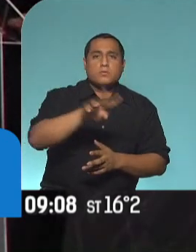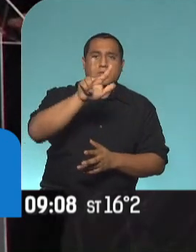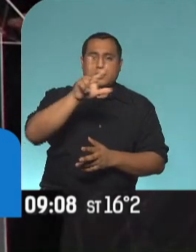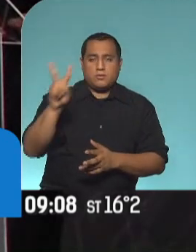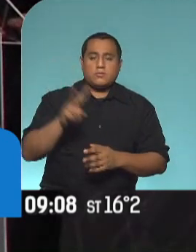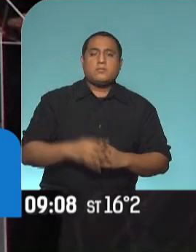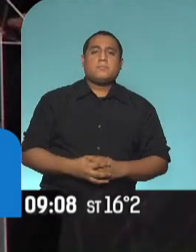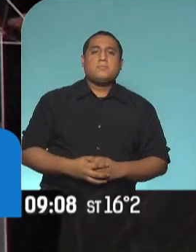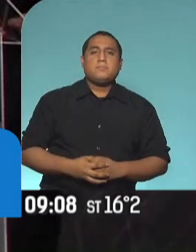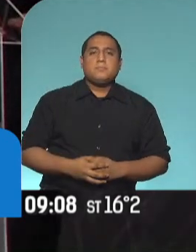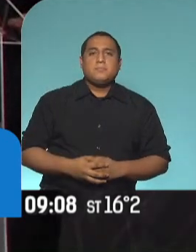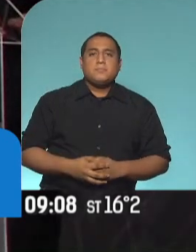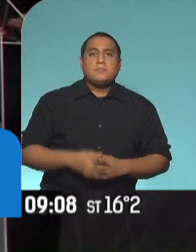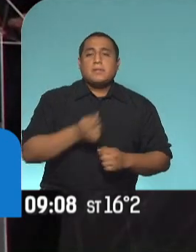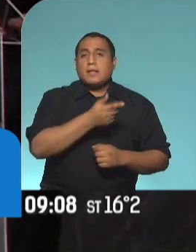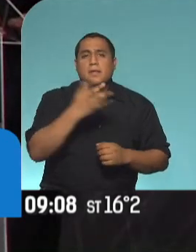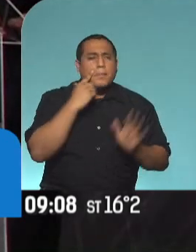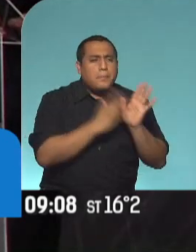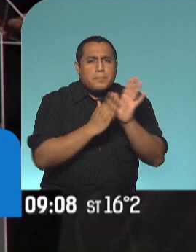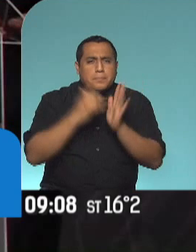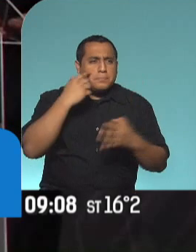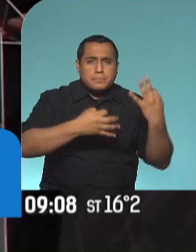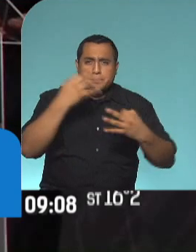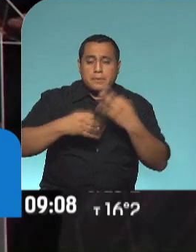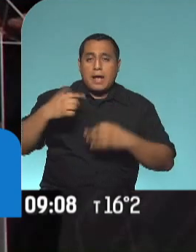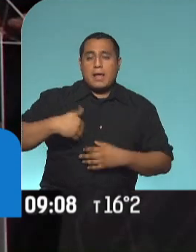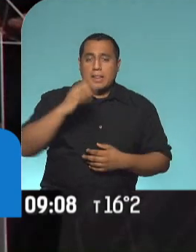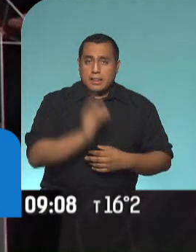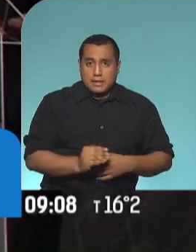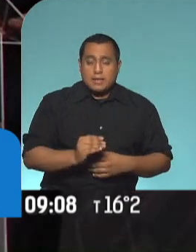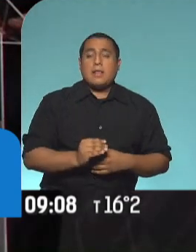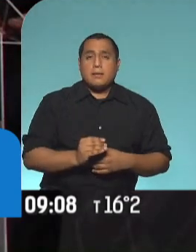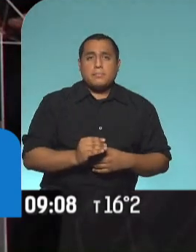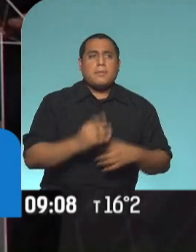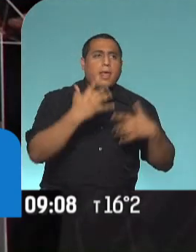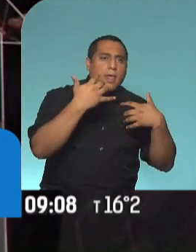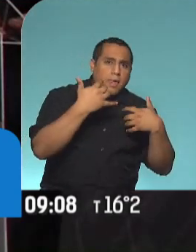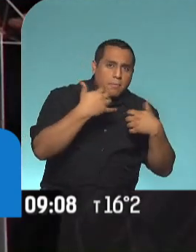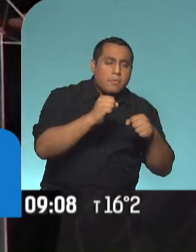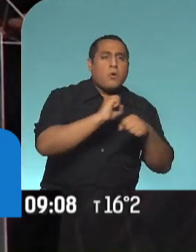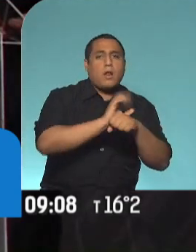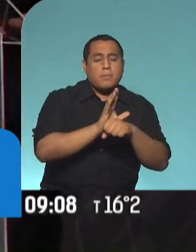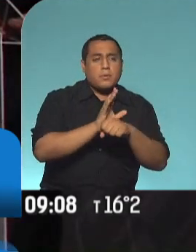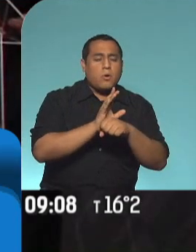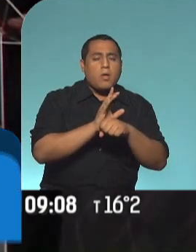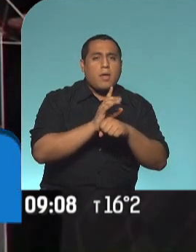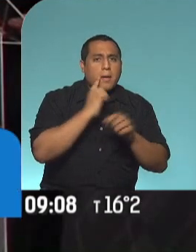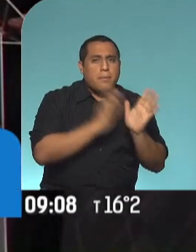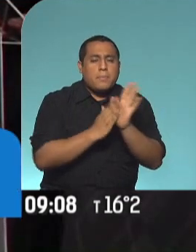1.298.432 casos. La cantidad de testeos que se han hecho en la Argentina para el diagnóstico laboratorial de coronavirus asciende